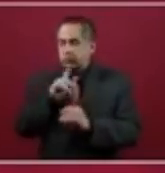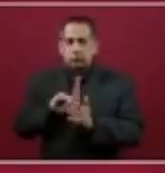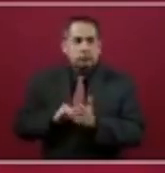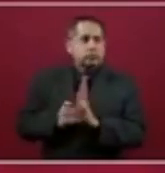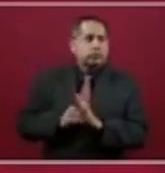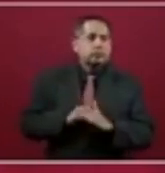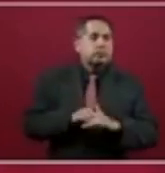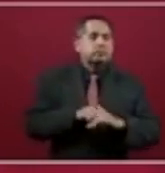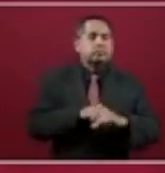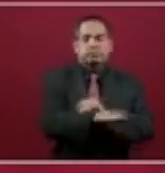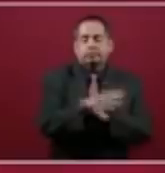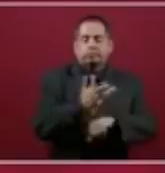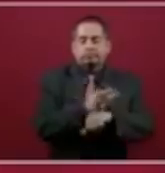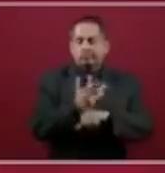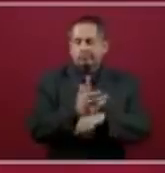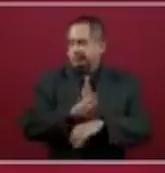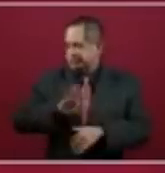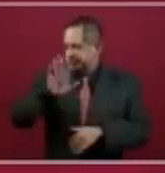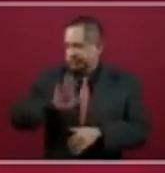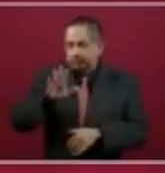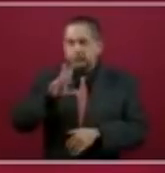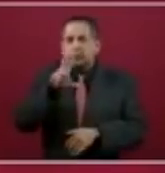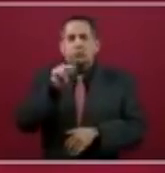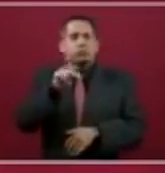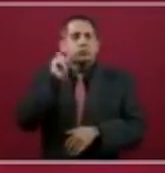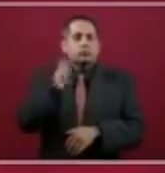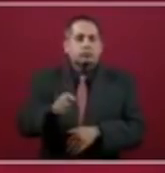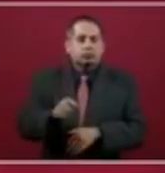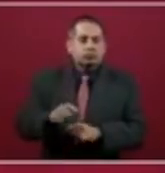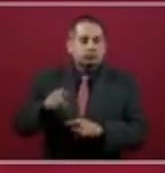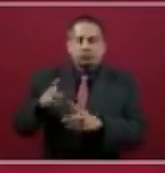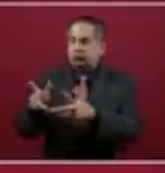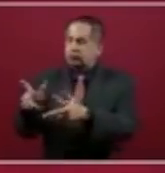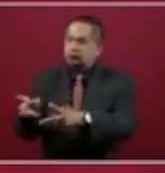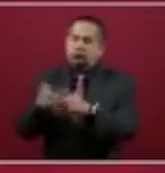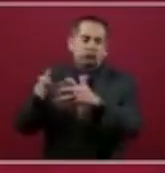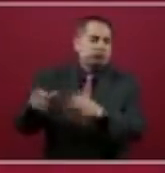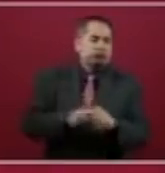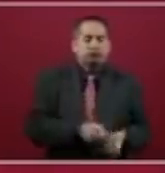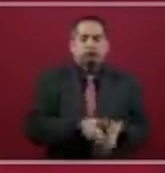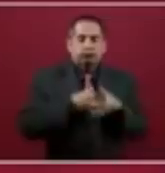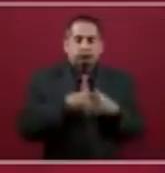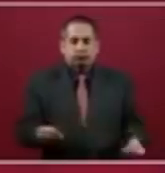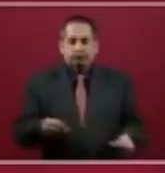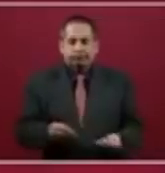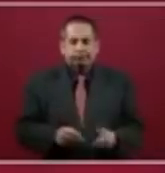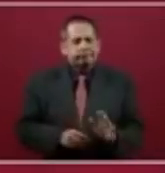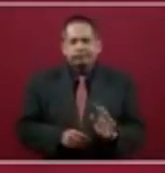que no es que desaparezcan, sino que